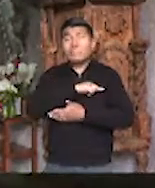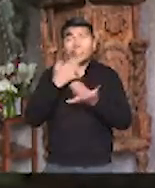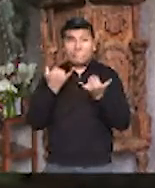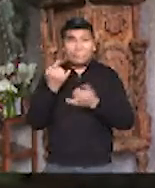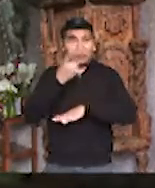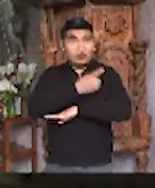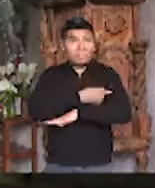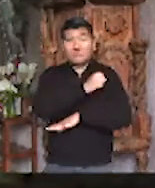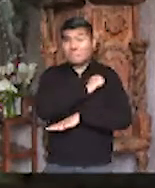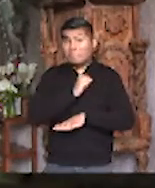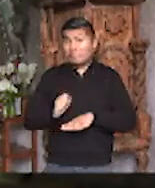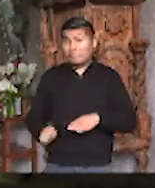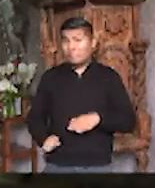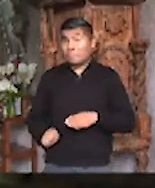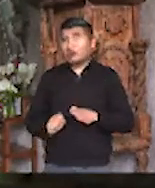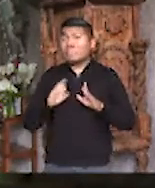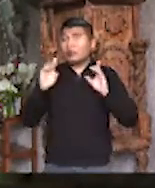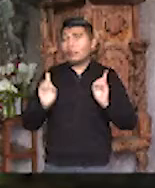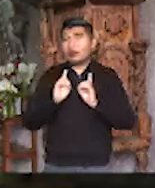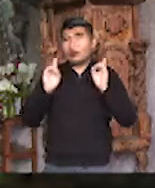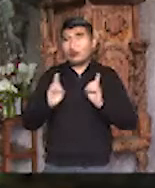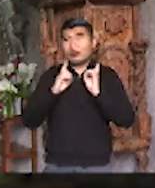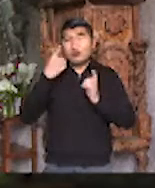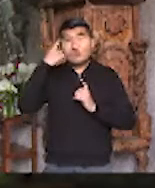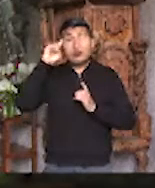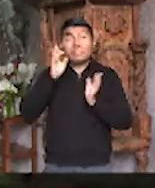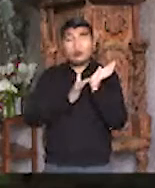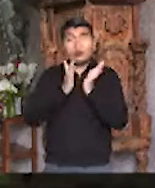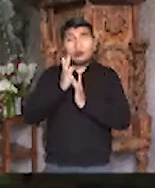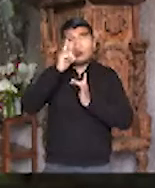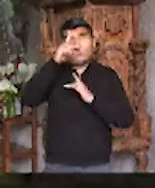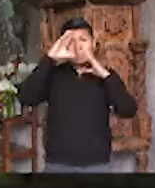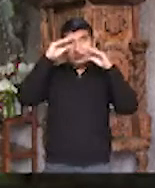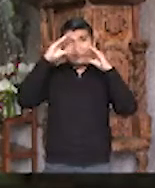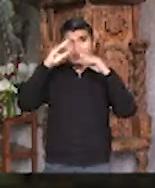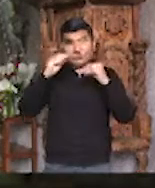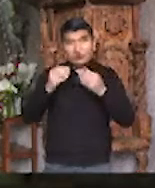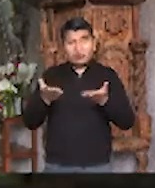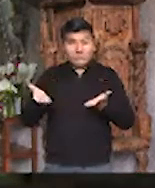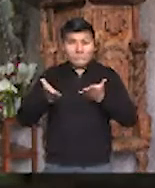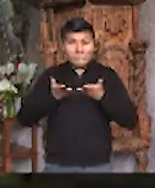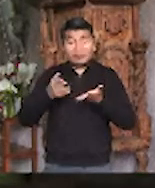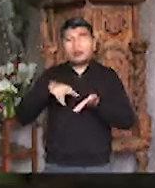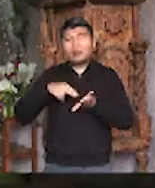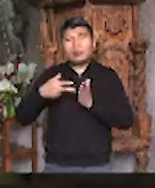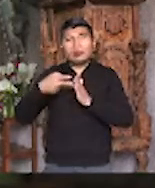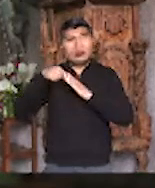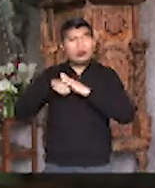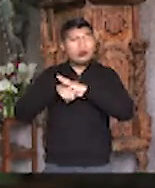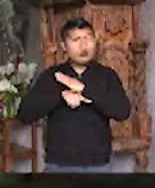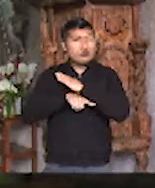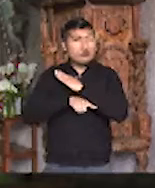en el domingo para que jesús el maestro nos descubre el significado profundo